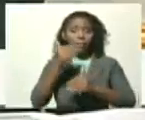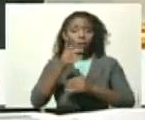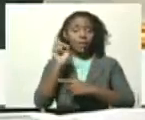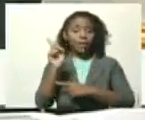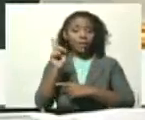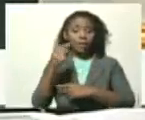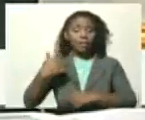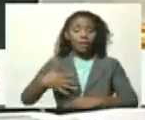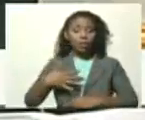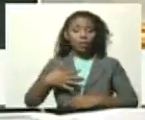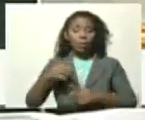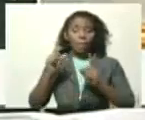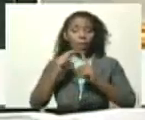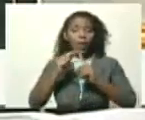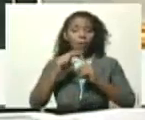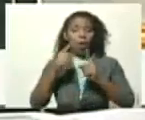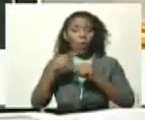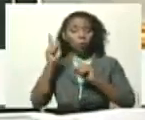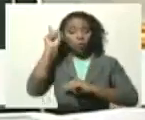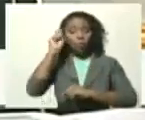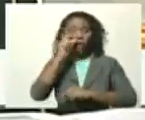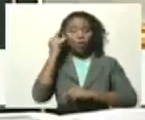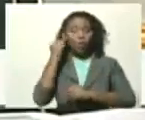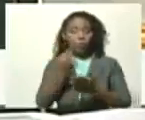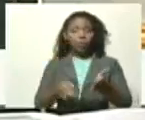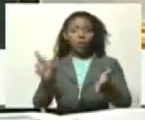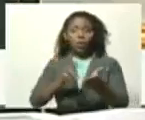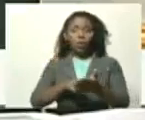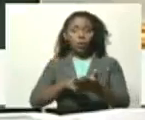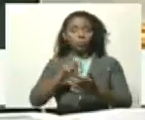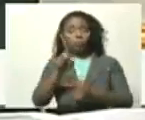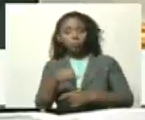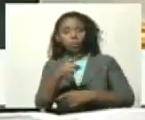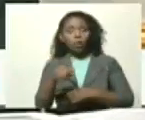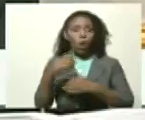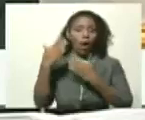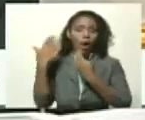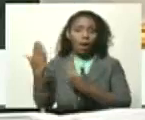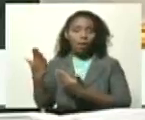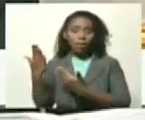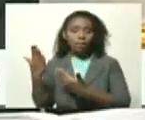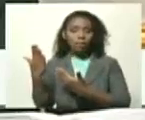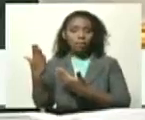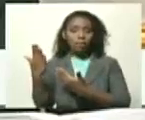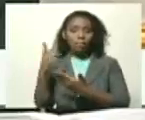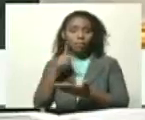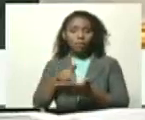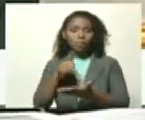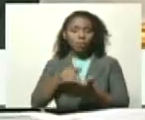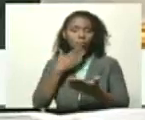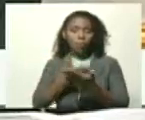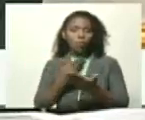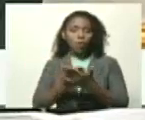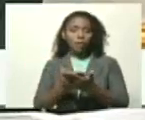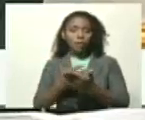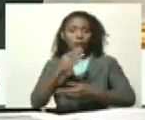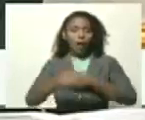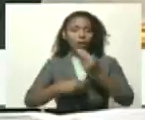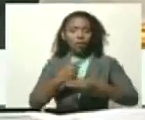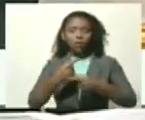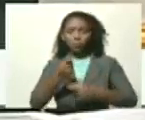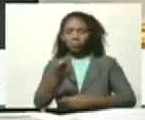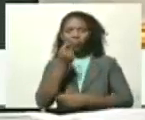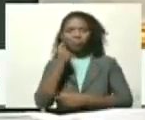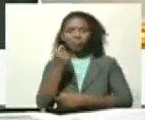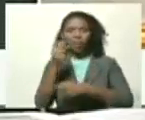ese derecho de palabra, otro diputado tiene derecho a ratificar o no esa esa postulación que se haya hecho. En ningún caso se